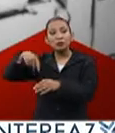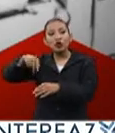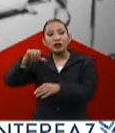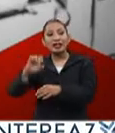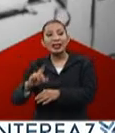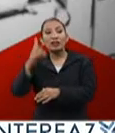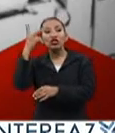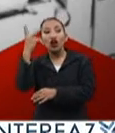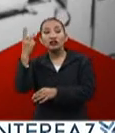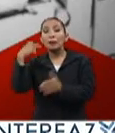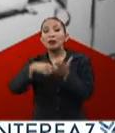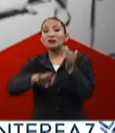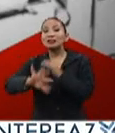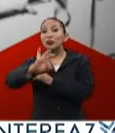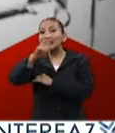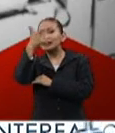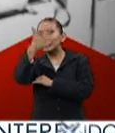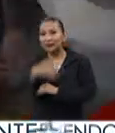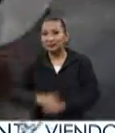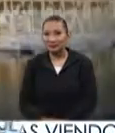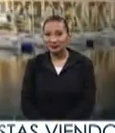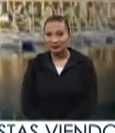2 en 1957.